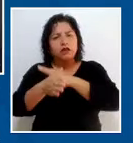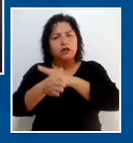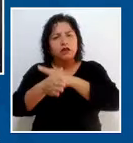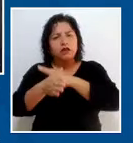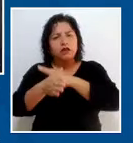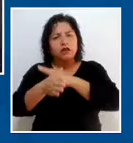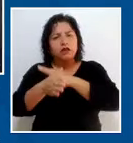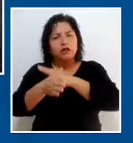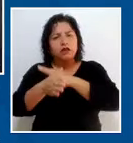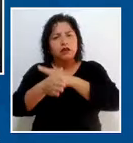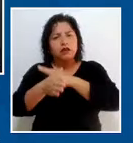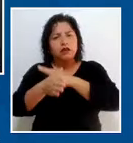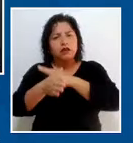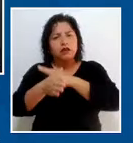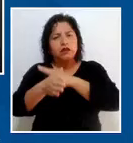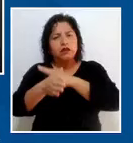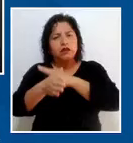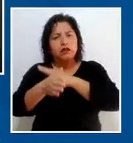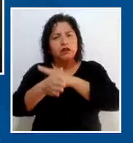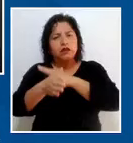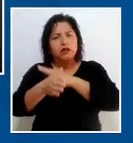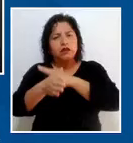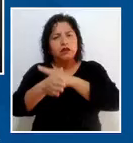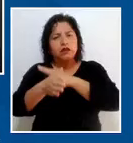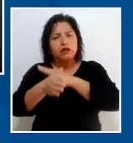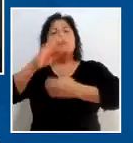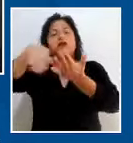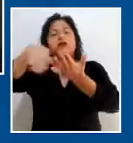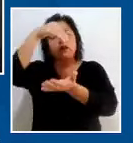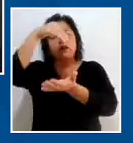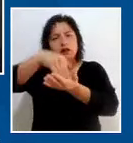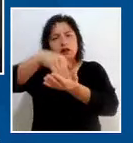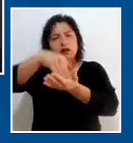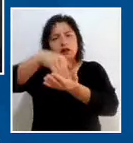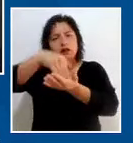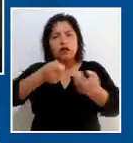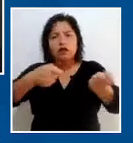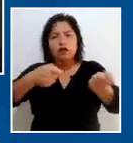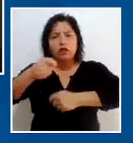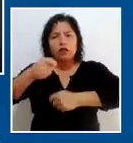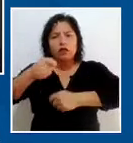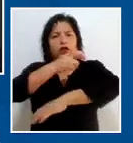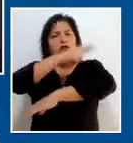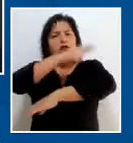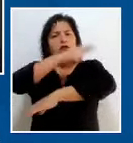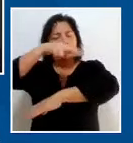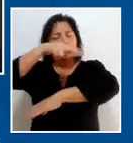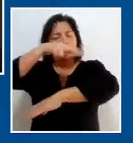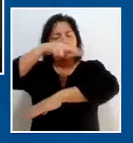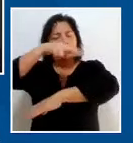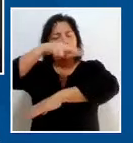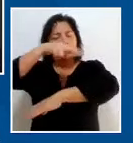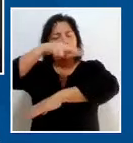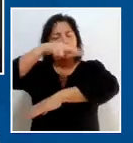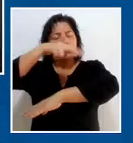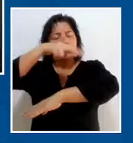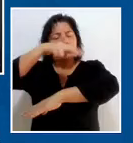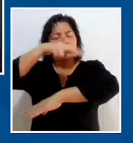y gobiernos locales, ¿no? Municipalidades provinciales y distritales, ¿no? Entonces, también, por